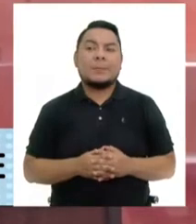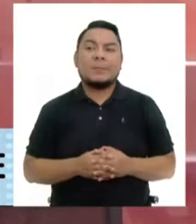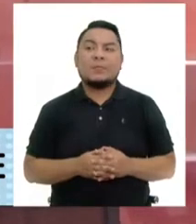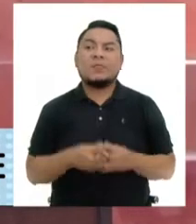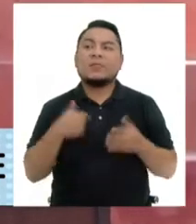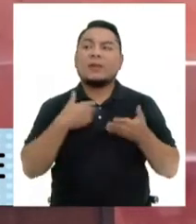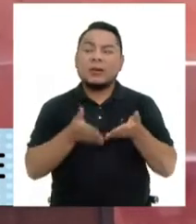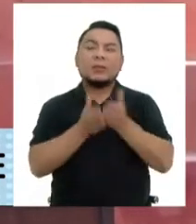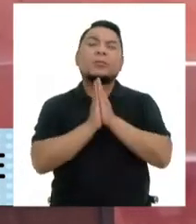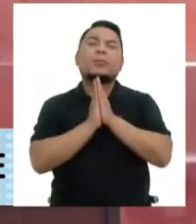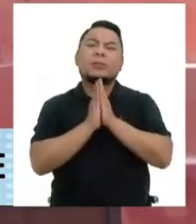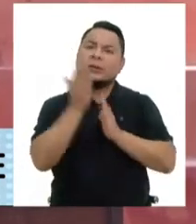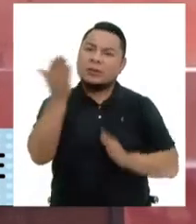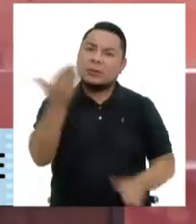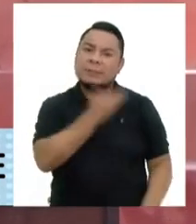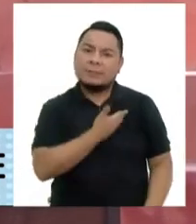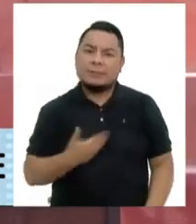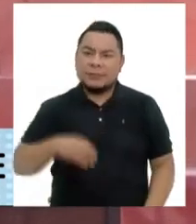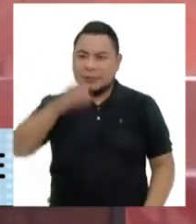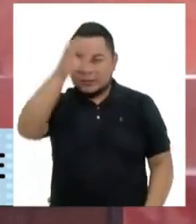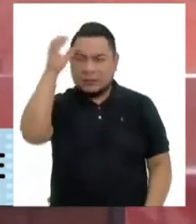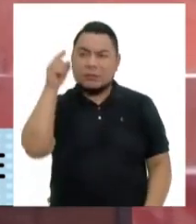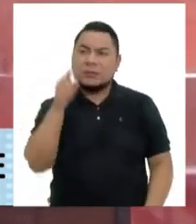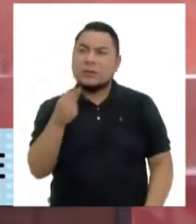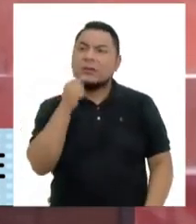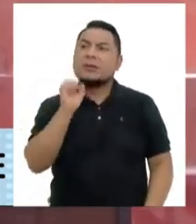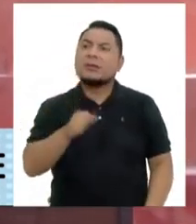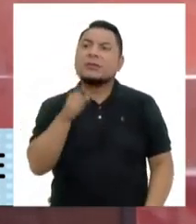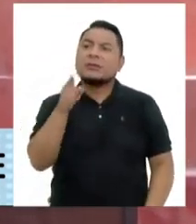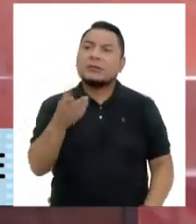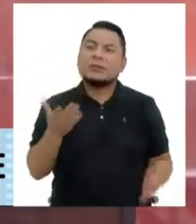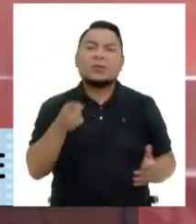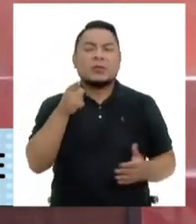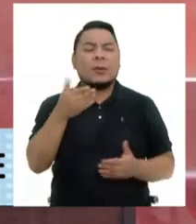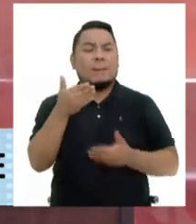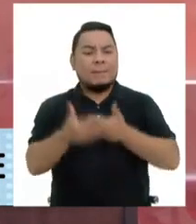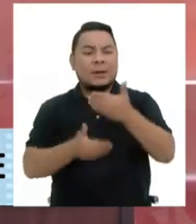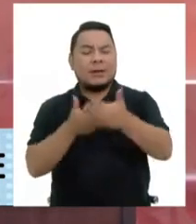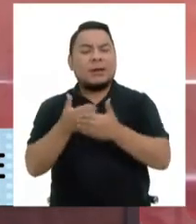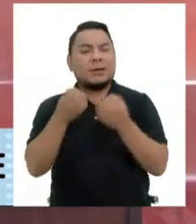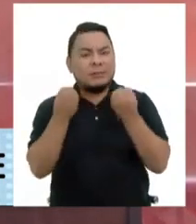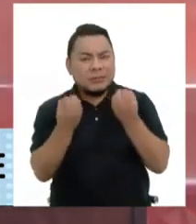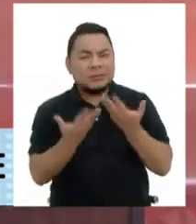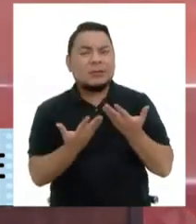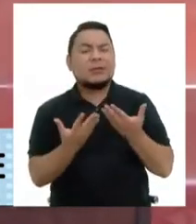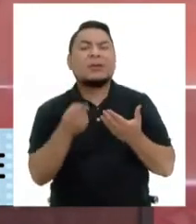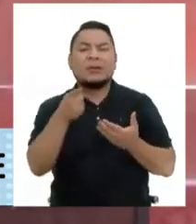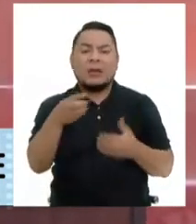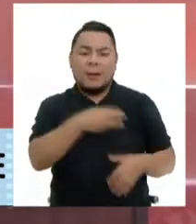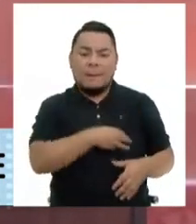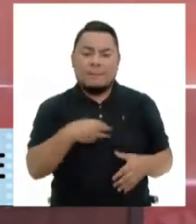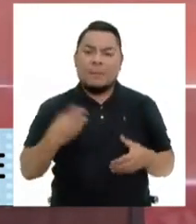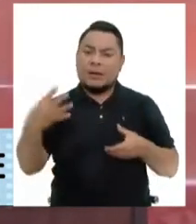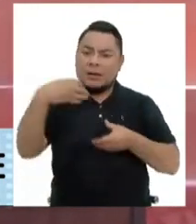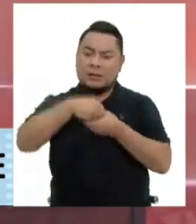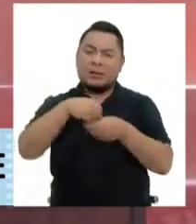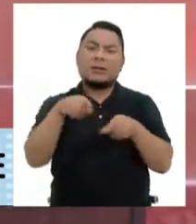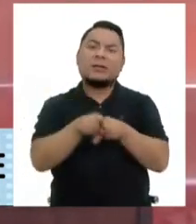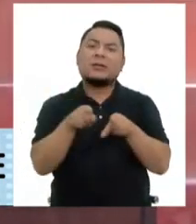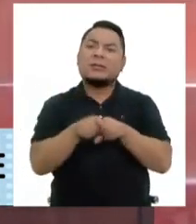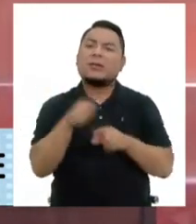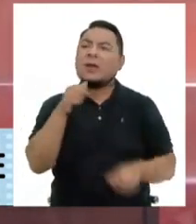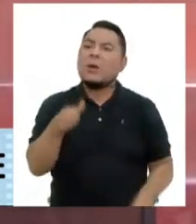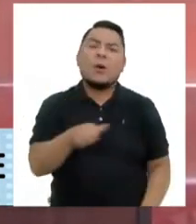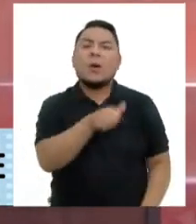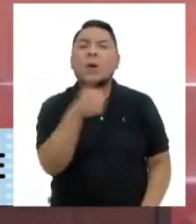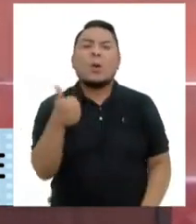Le pido al presidente que sus ministros sean de ancha base, que incluya como ministros también a